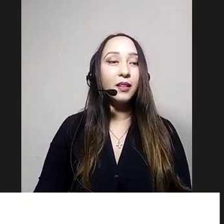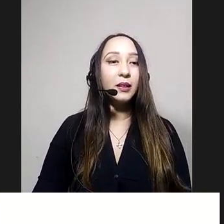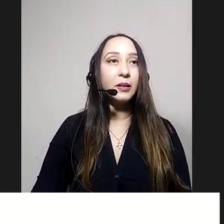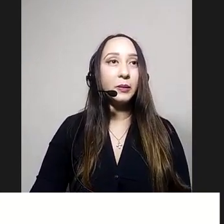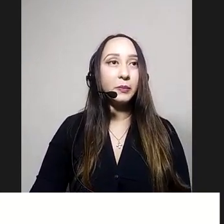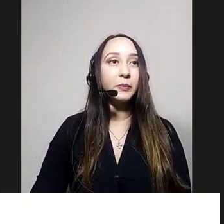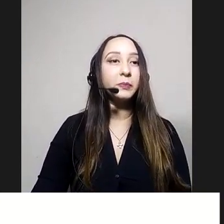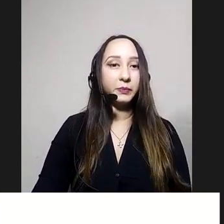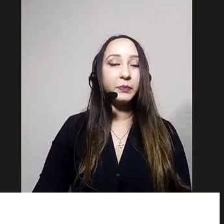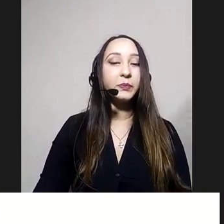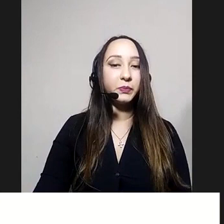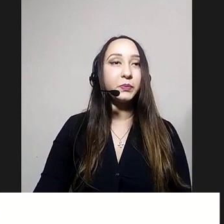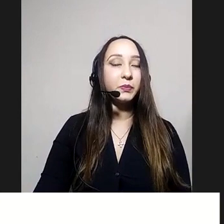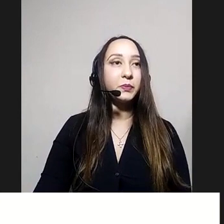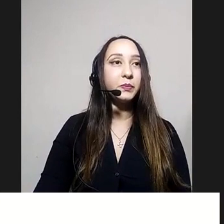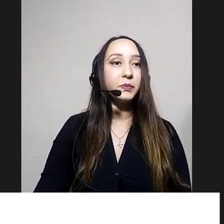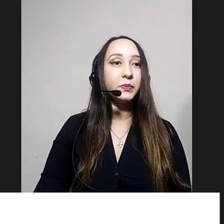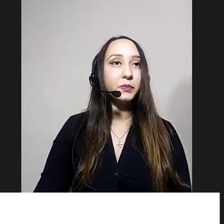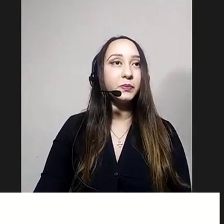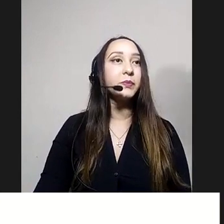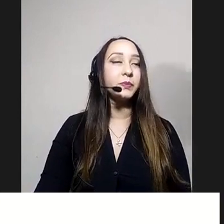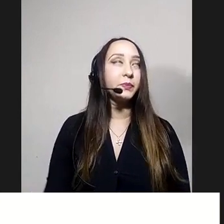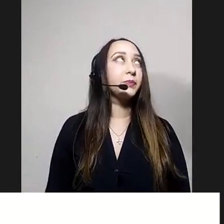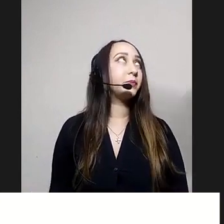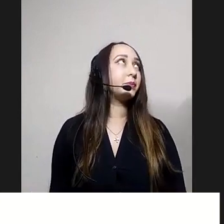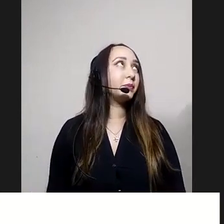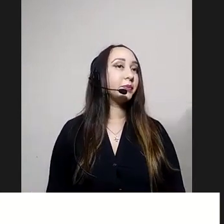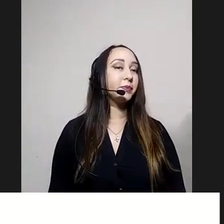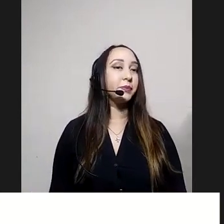Ah, ok, no te preocupes. Entonces ahorita vamos a proyectar desde acá.